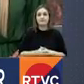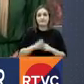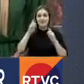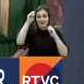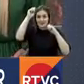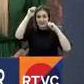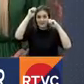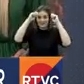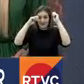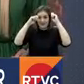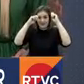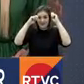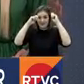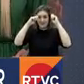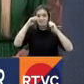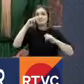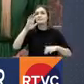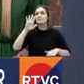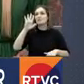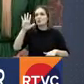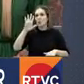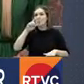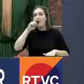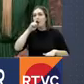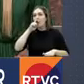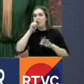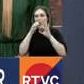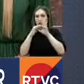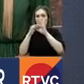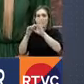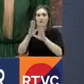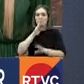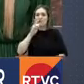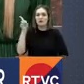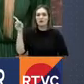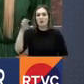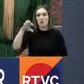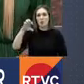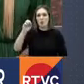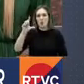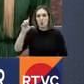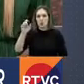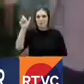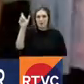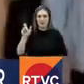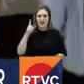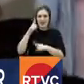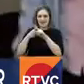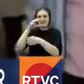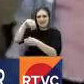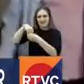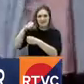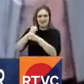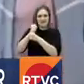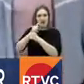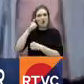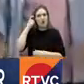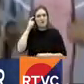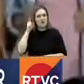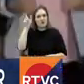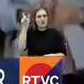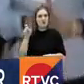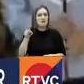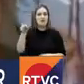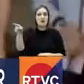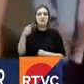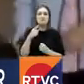Pollo Carvajal, decidió guardar silencio en la audiencia a la que fue solicitado en Madrid, España, donde permanece preso. Tal sesión fue a